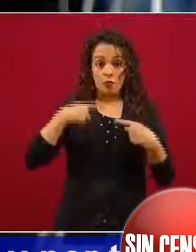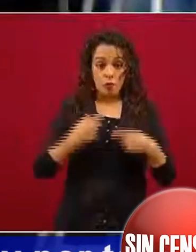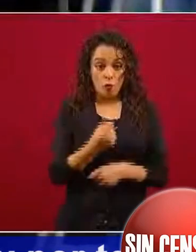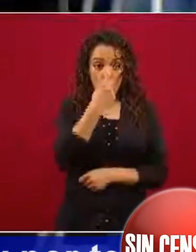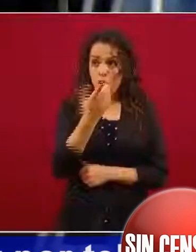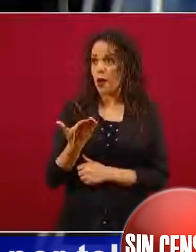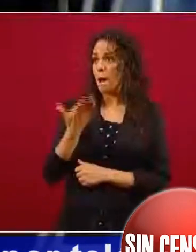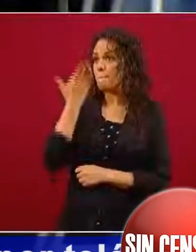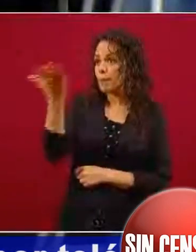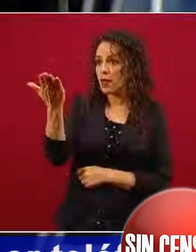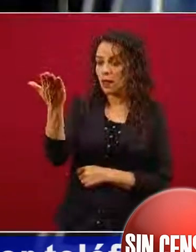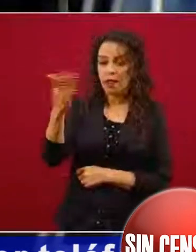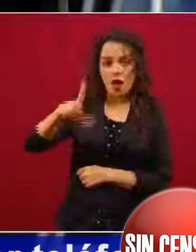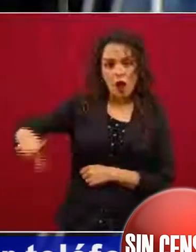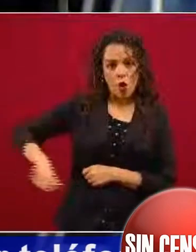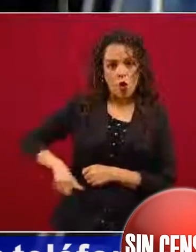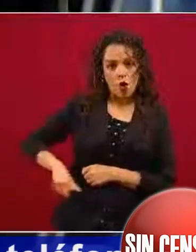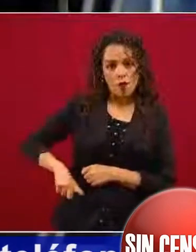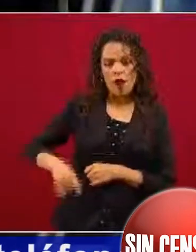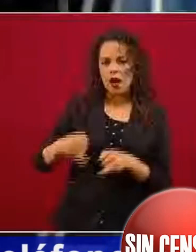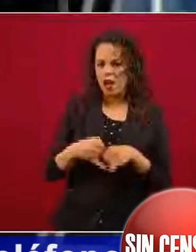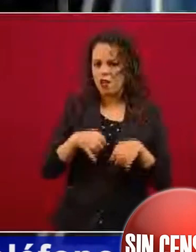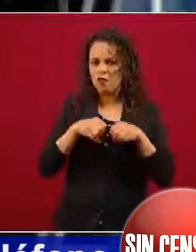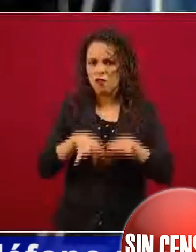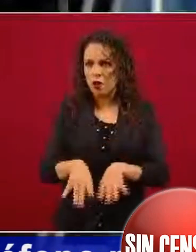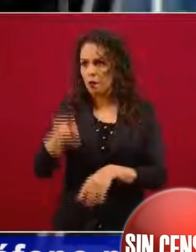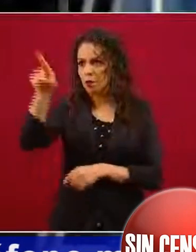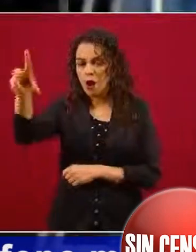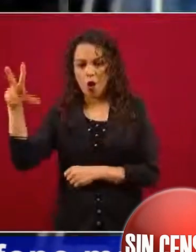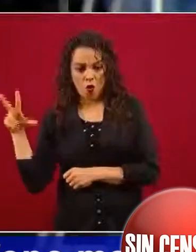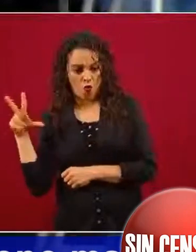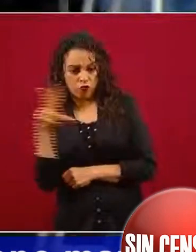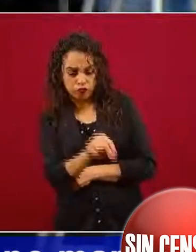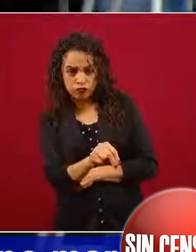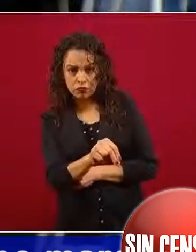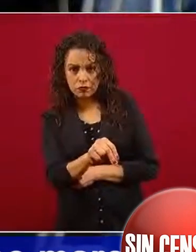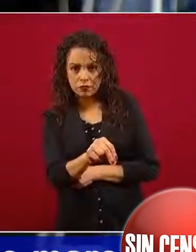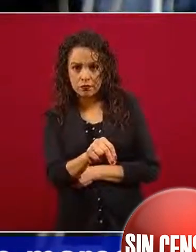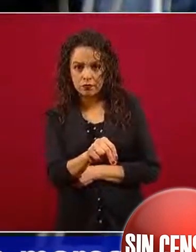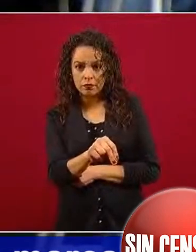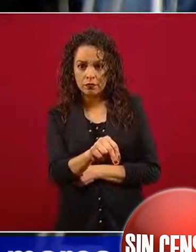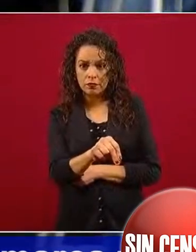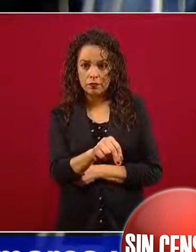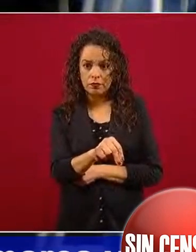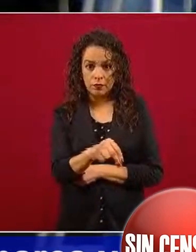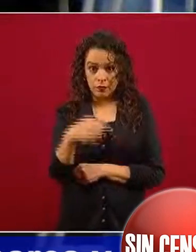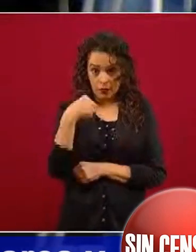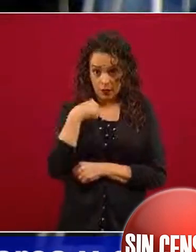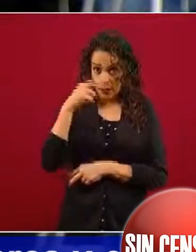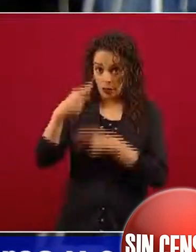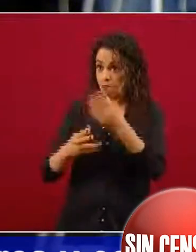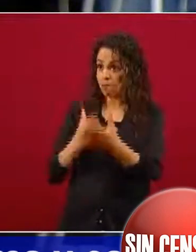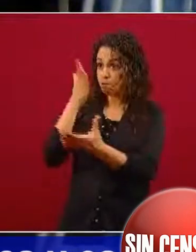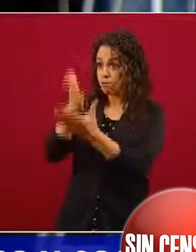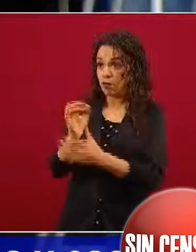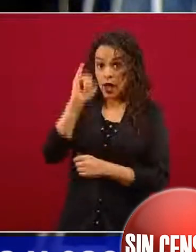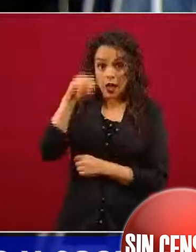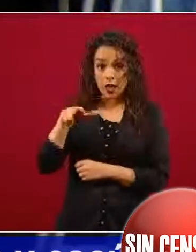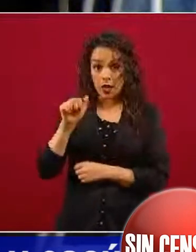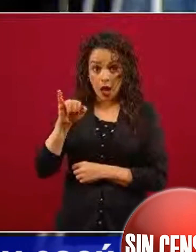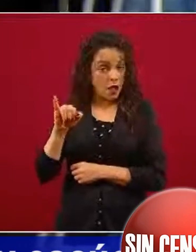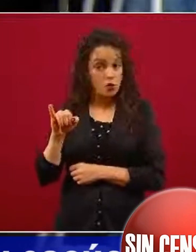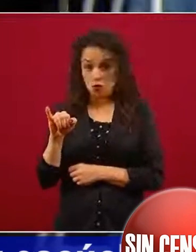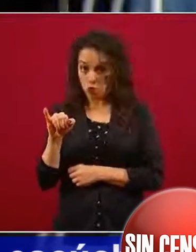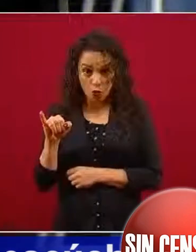información que no se la da, la opción que tiene el ciudadano es recurrir al INAI. Lo que usted está planteando entonces,